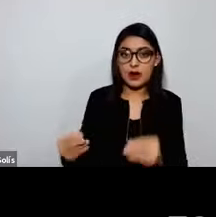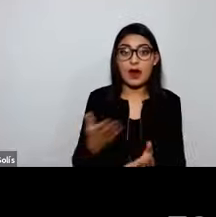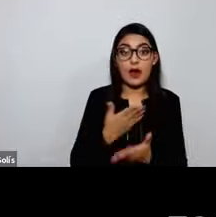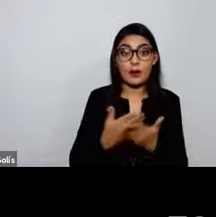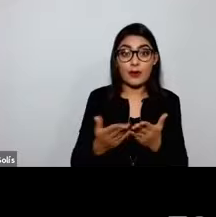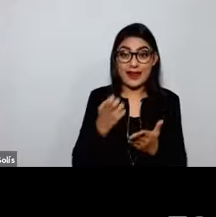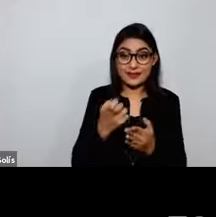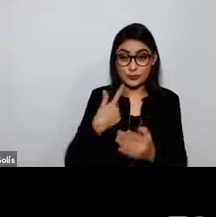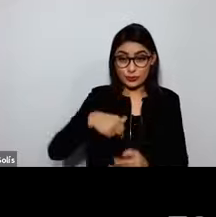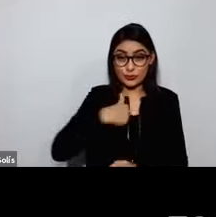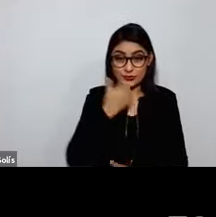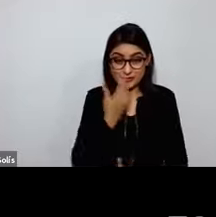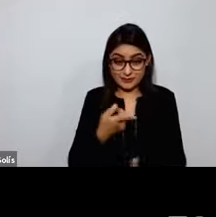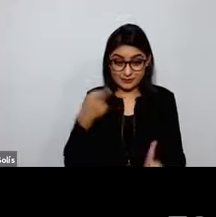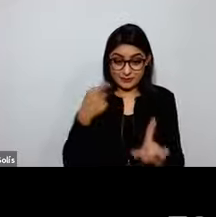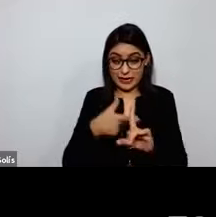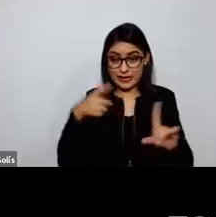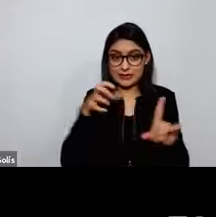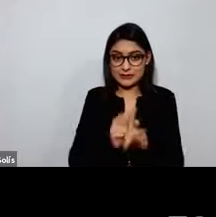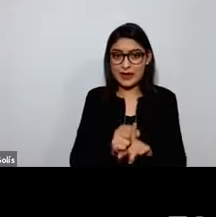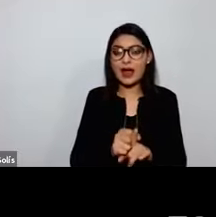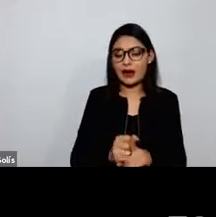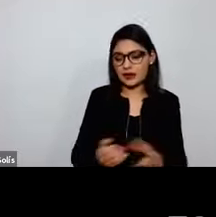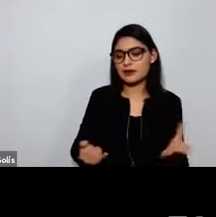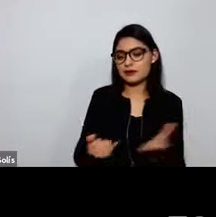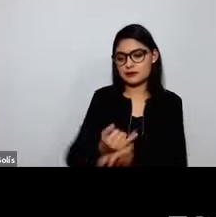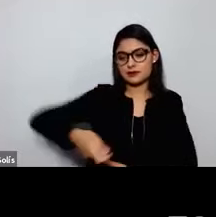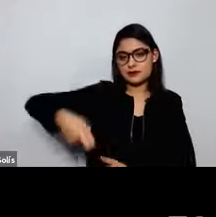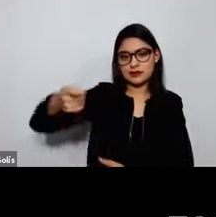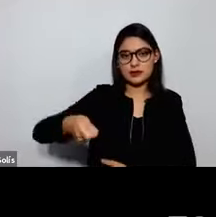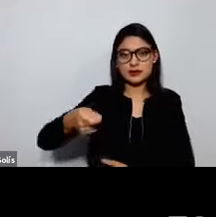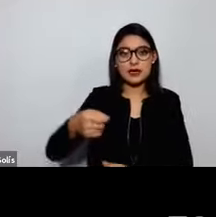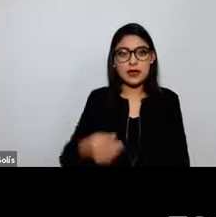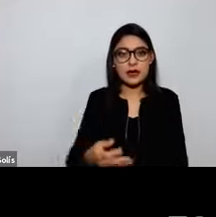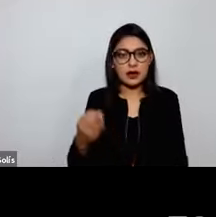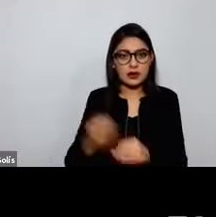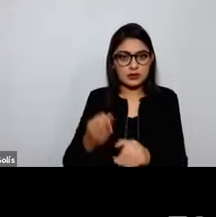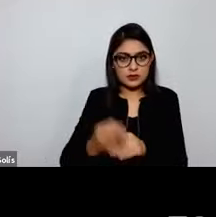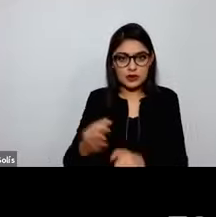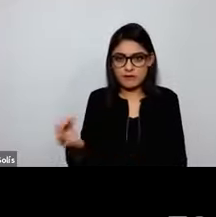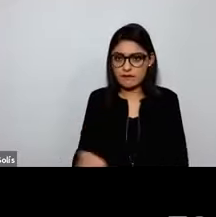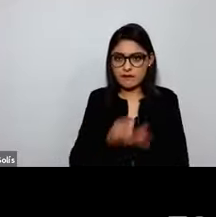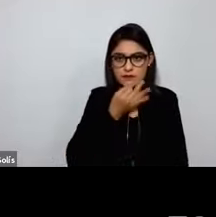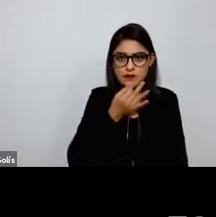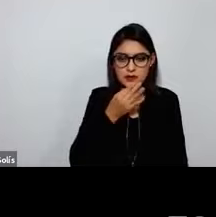tienen no solo esa encomienda inmediata, sino ese